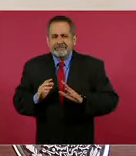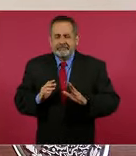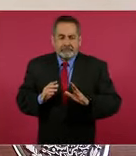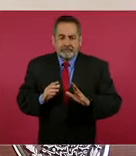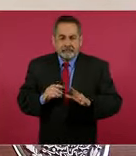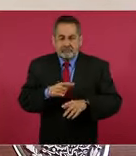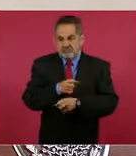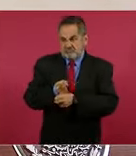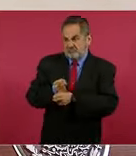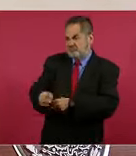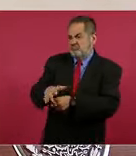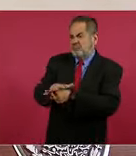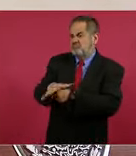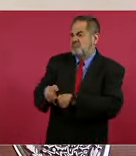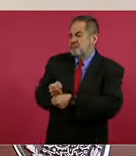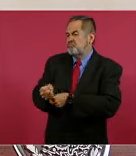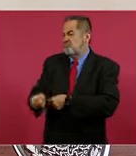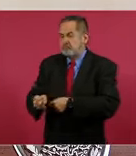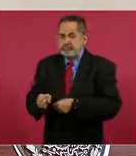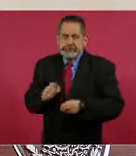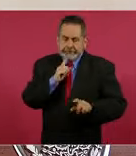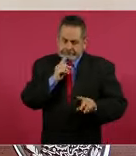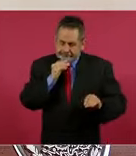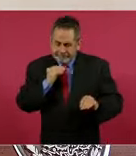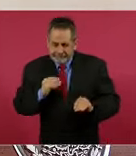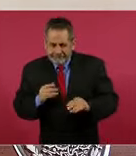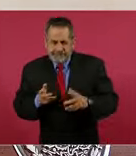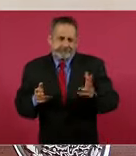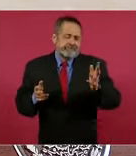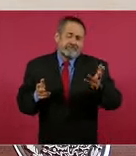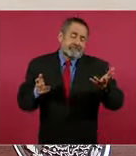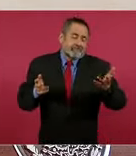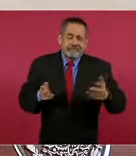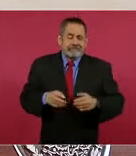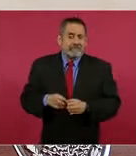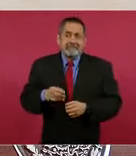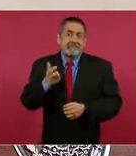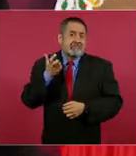cuando hay mano dura. Eso han sido las